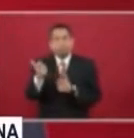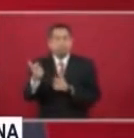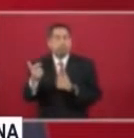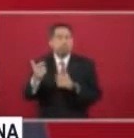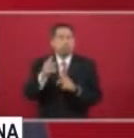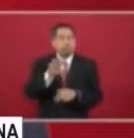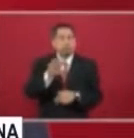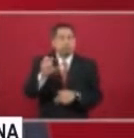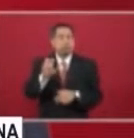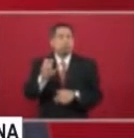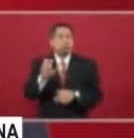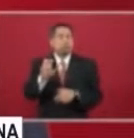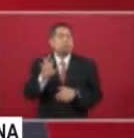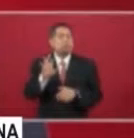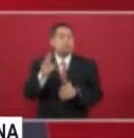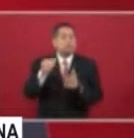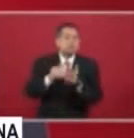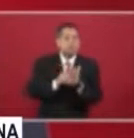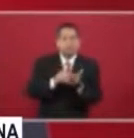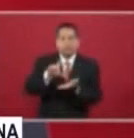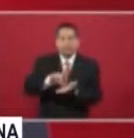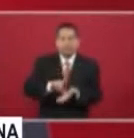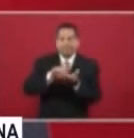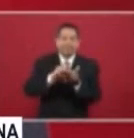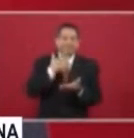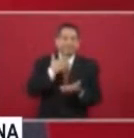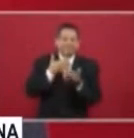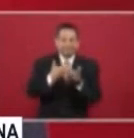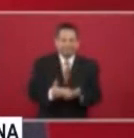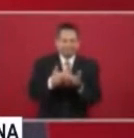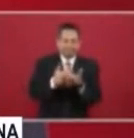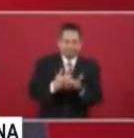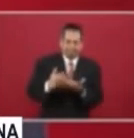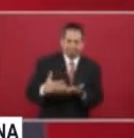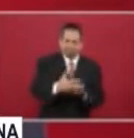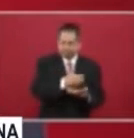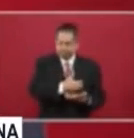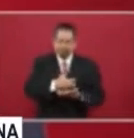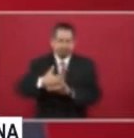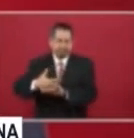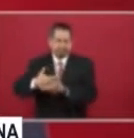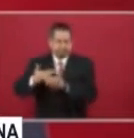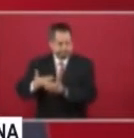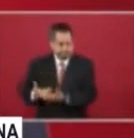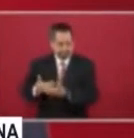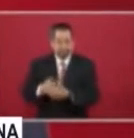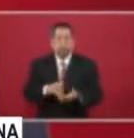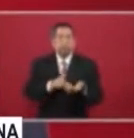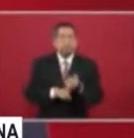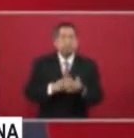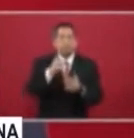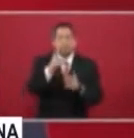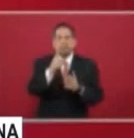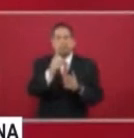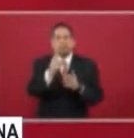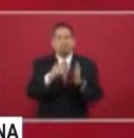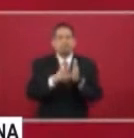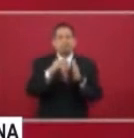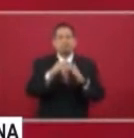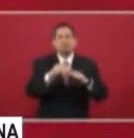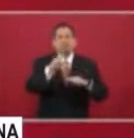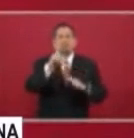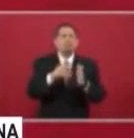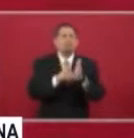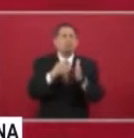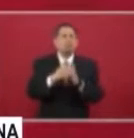legislativo al aprobar esta iniciativa Incluso en términos distintos a como los había planteado el presidente de la república